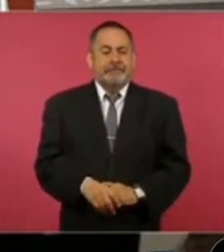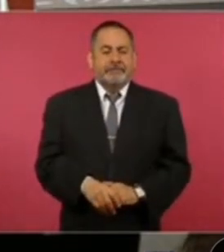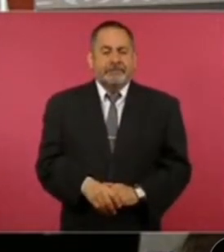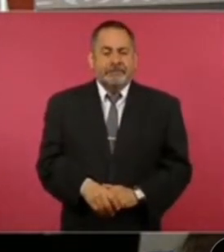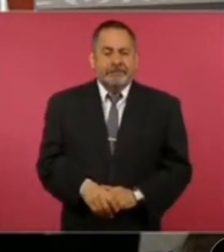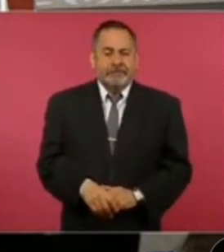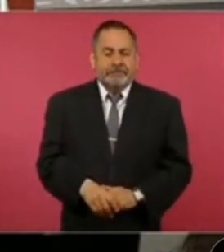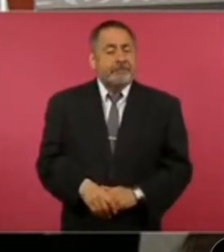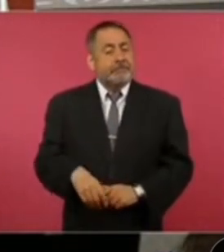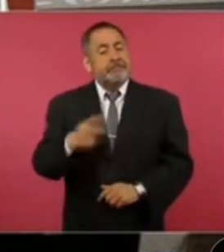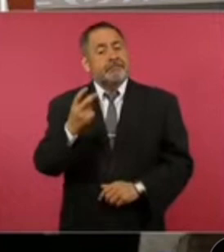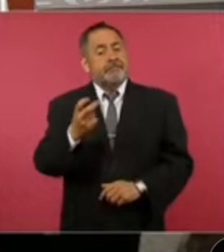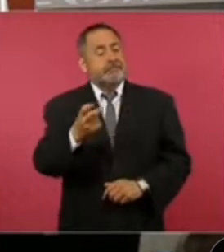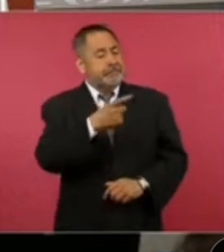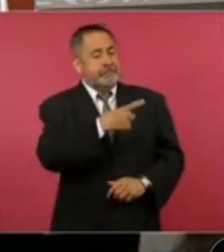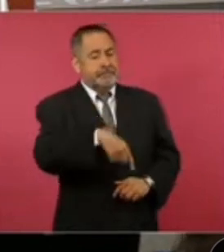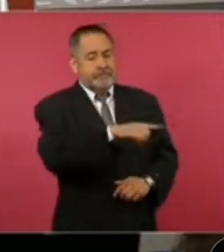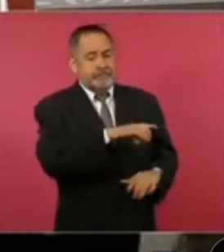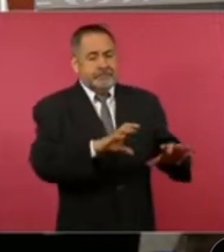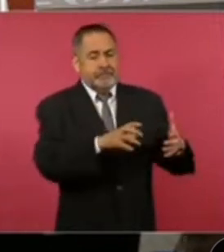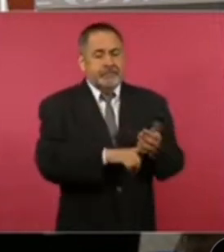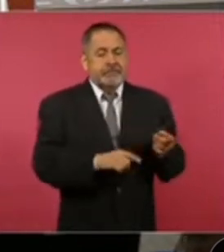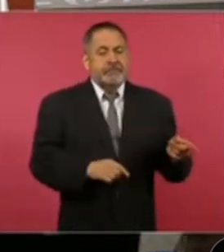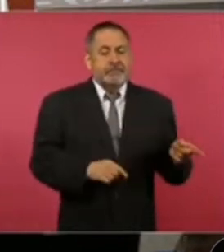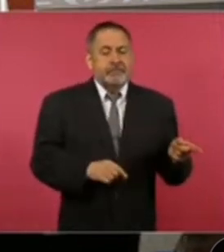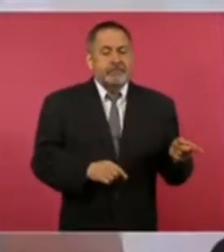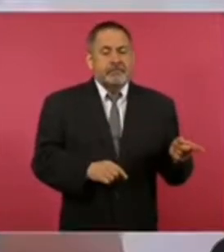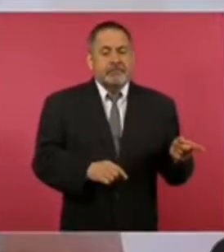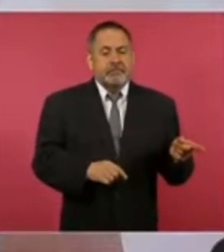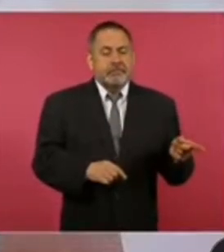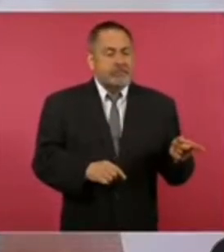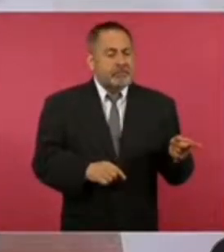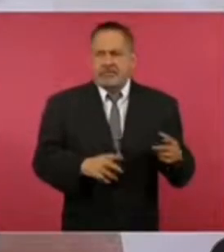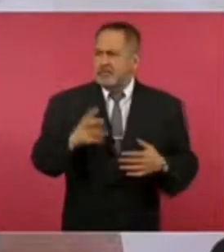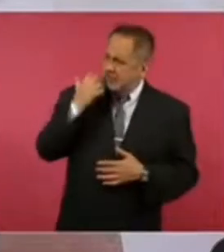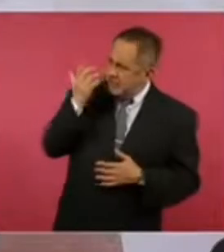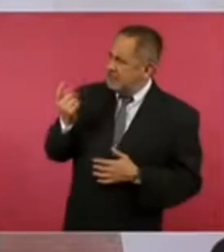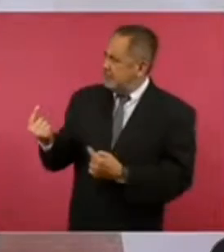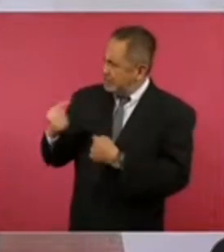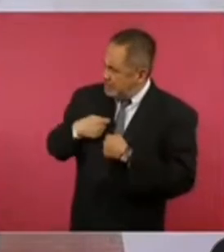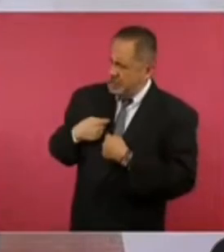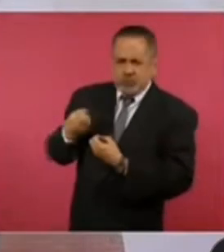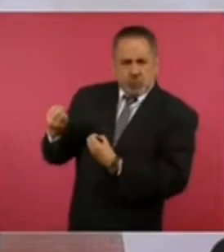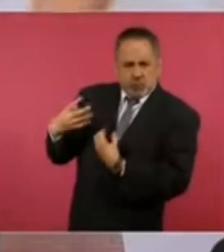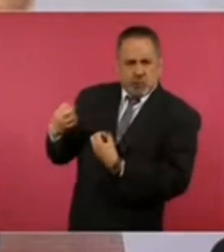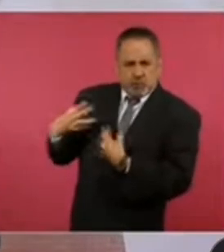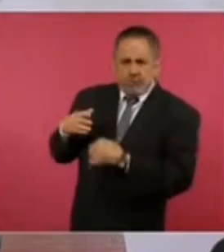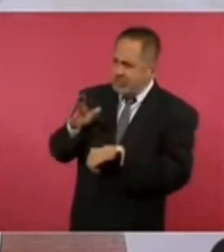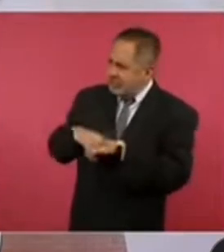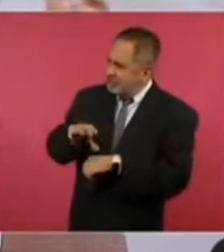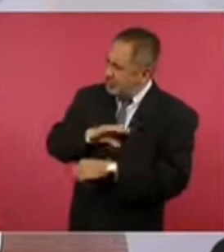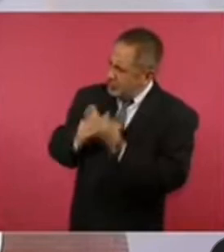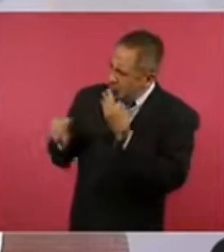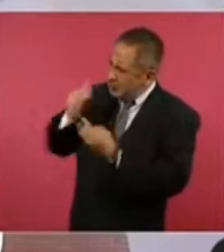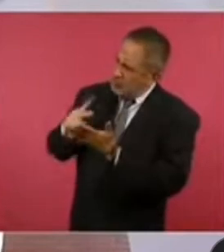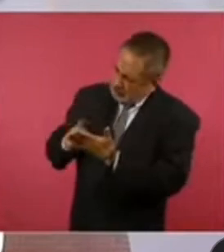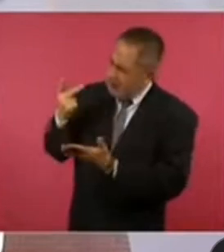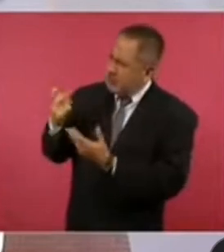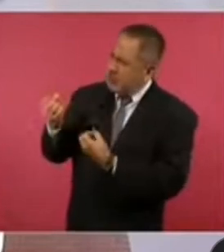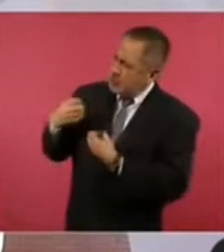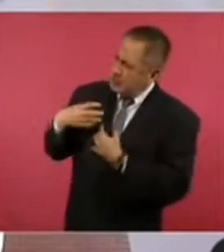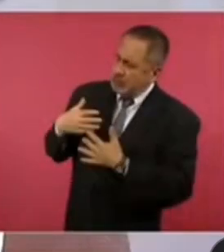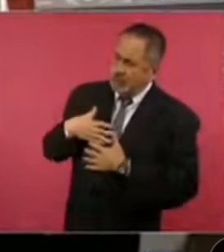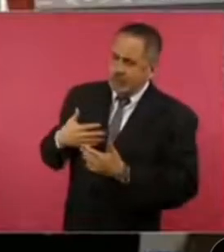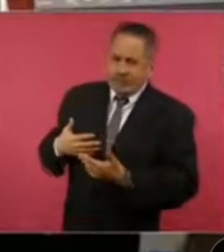Entonces, por eso ellos se expresan y dicen: queremos que nos apapachen de nuevo.